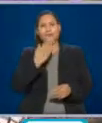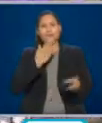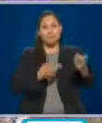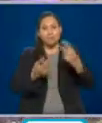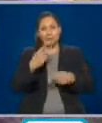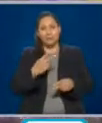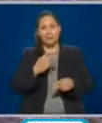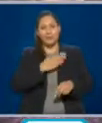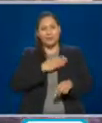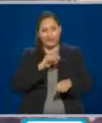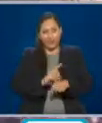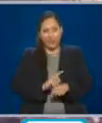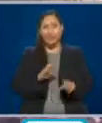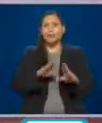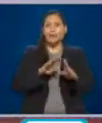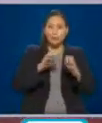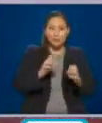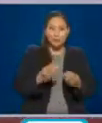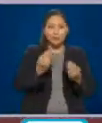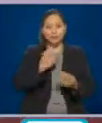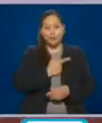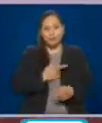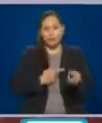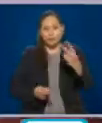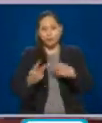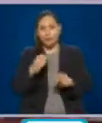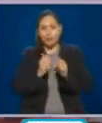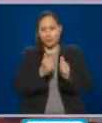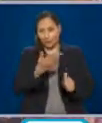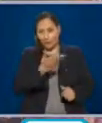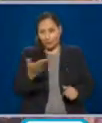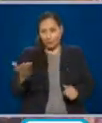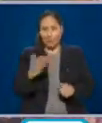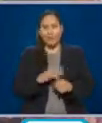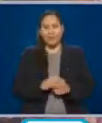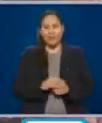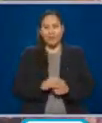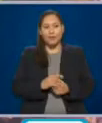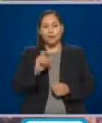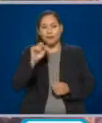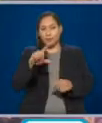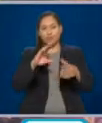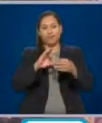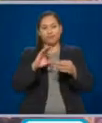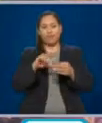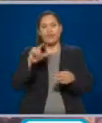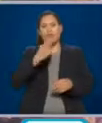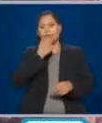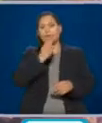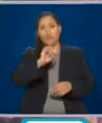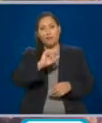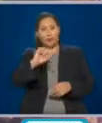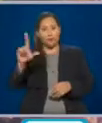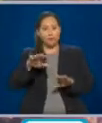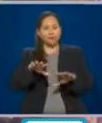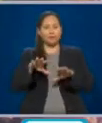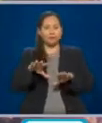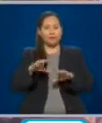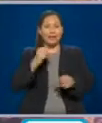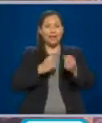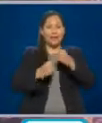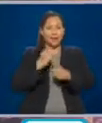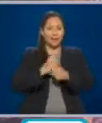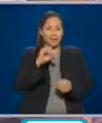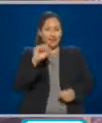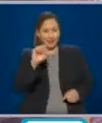Buen día. ¿Cómo están, chicos? Bienvenido, Héctor. Igual. Y hablando de los figurones masculinos de los 60,